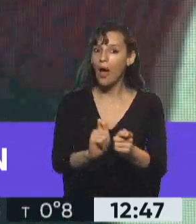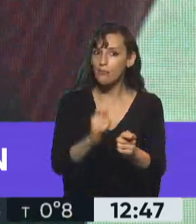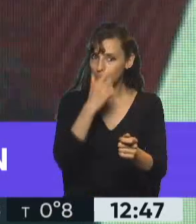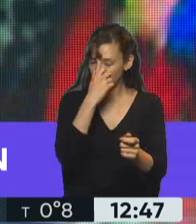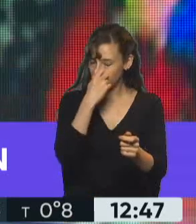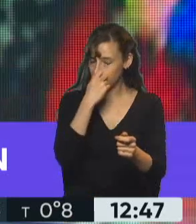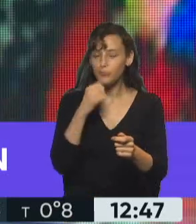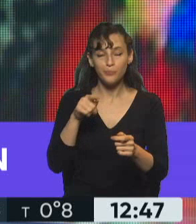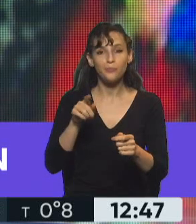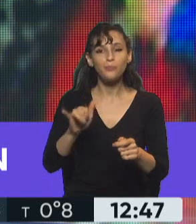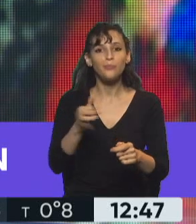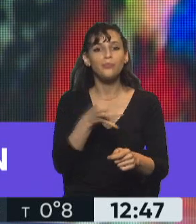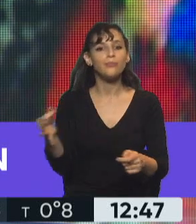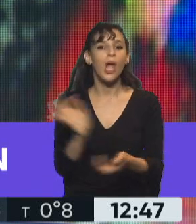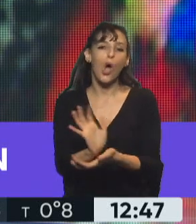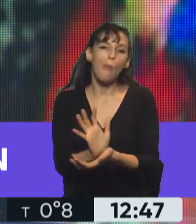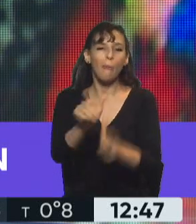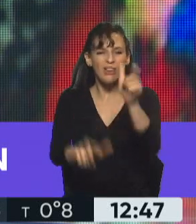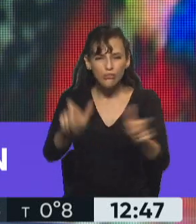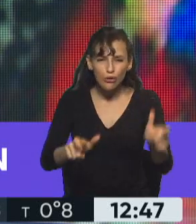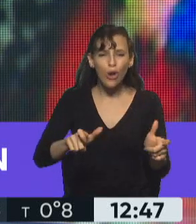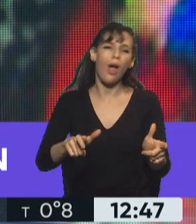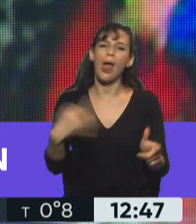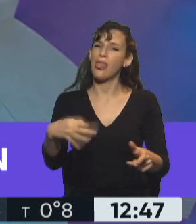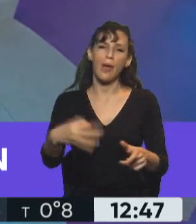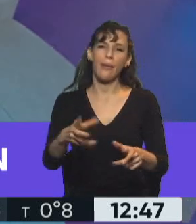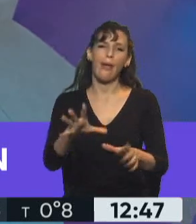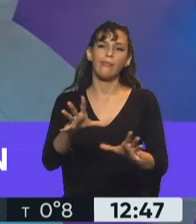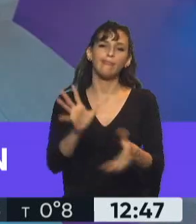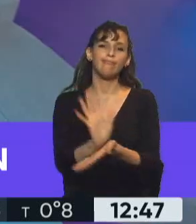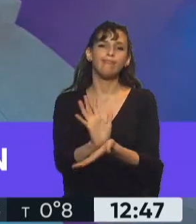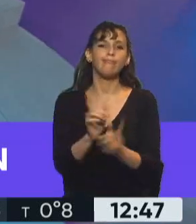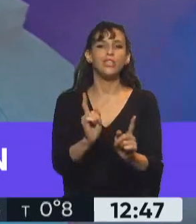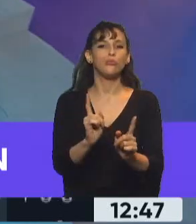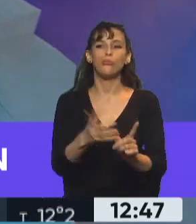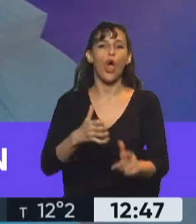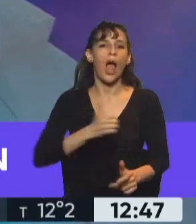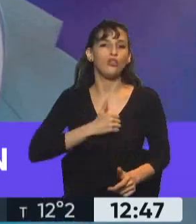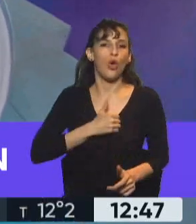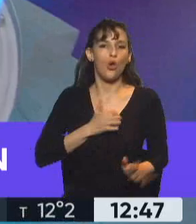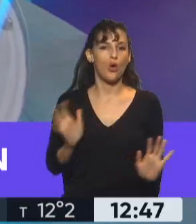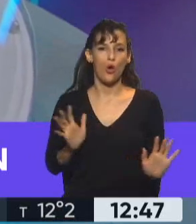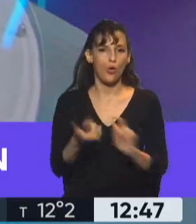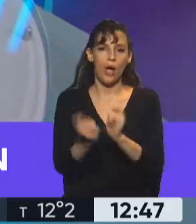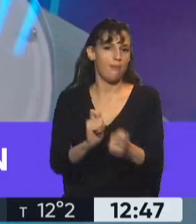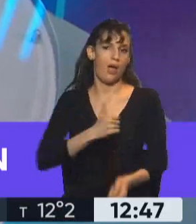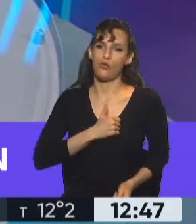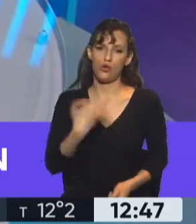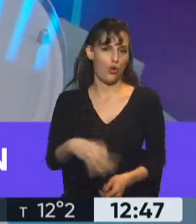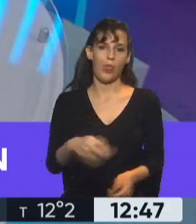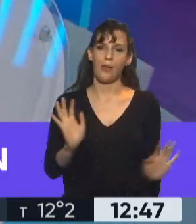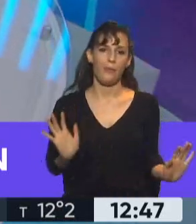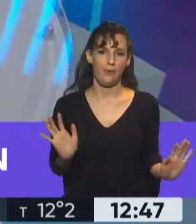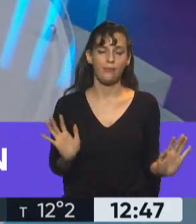No, nada, era prácticamente salvajes, había que convertirlos al catolicismo. Así decía literalmente la cláusula hasta el 94. Entonces, la actual